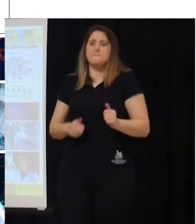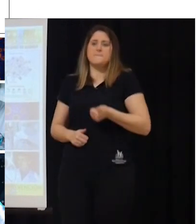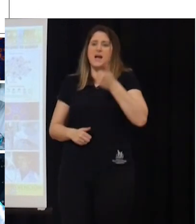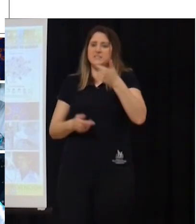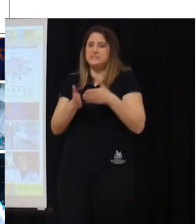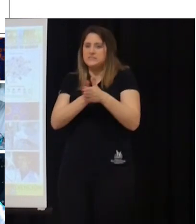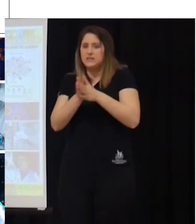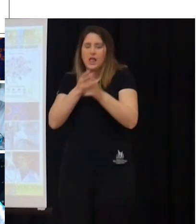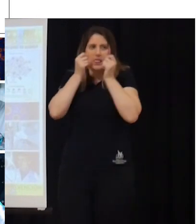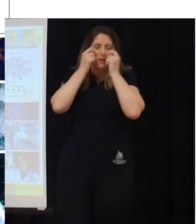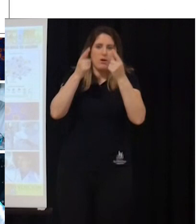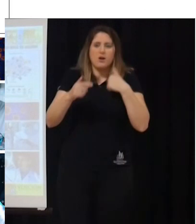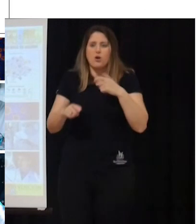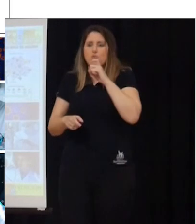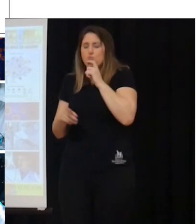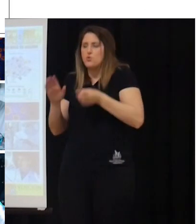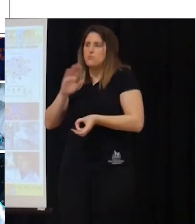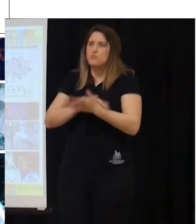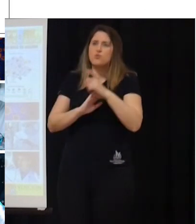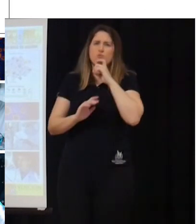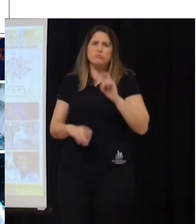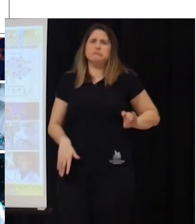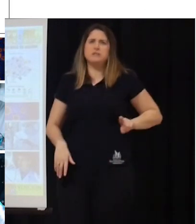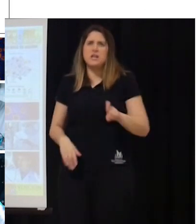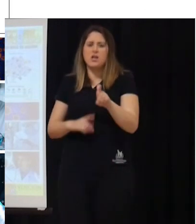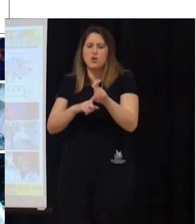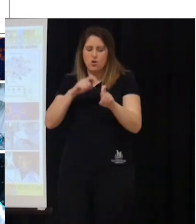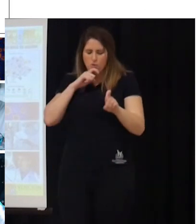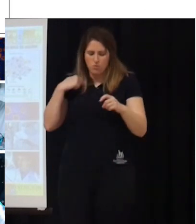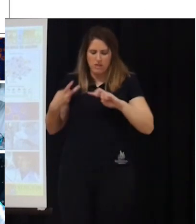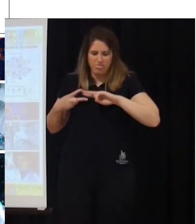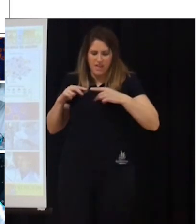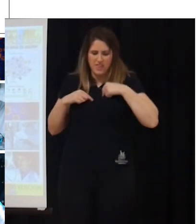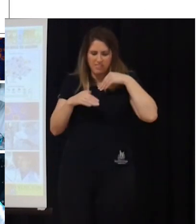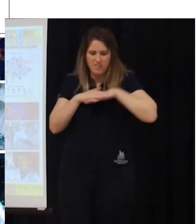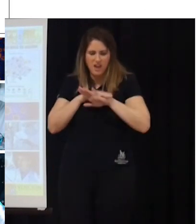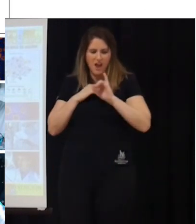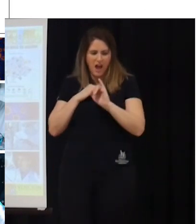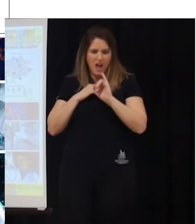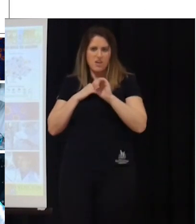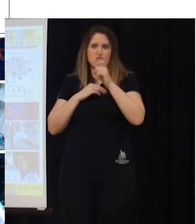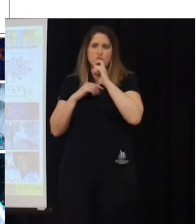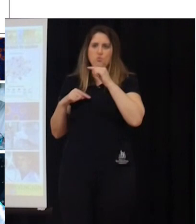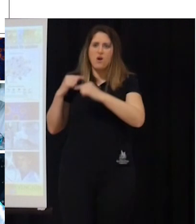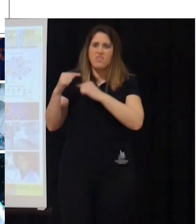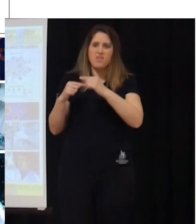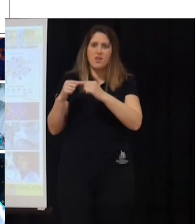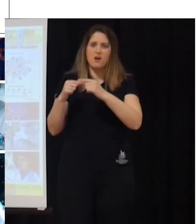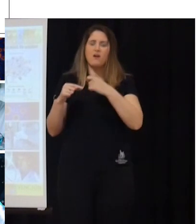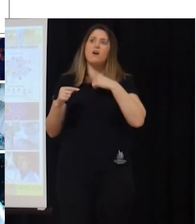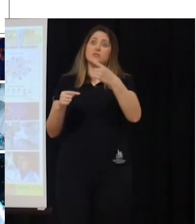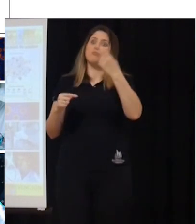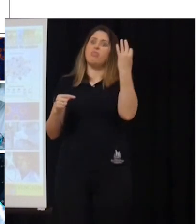intelectual despiertan. Si el origen del cáncer está en el genoma, en nuestro ADN, qué bonito